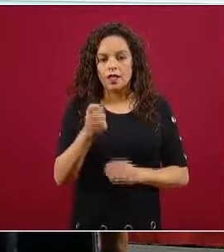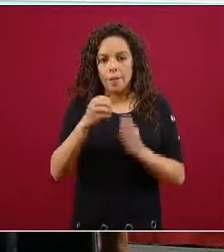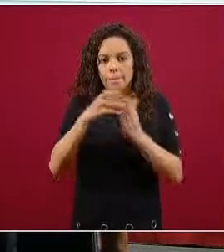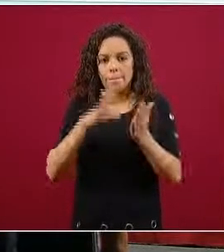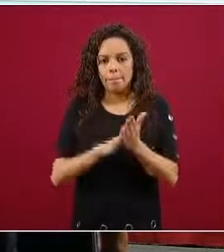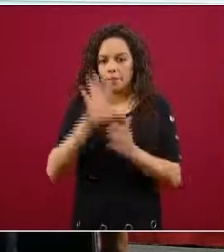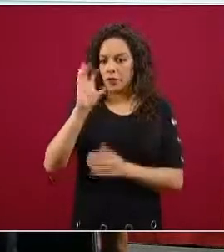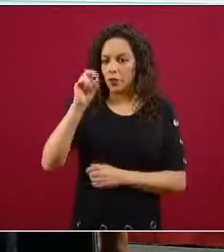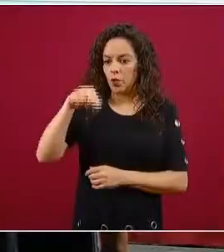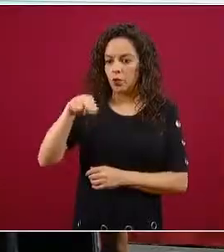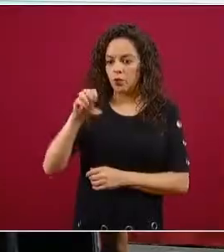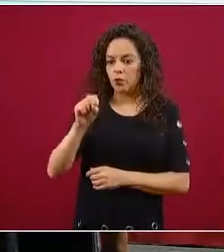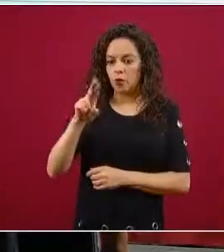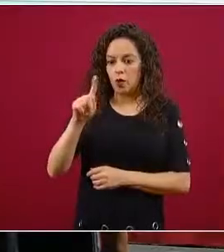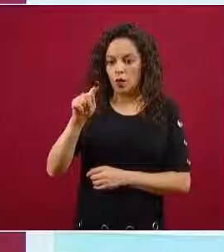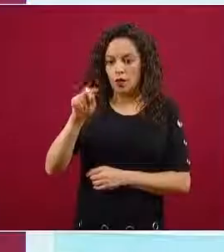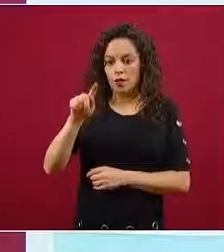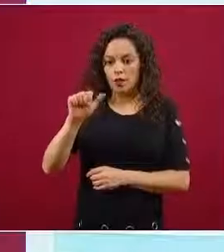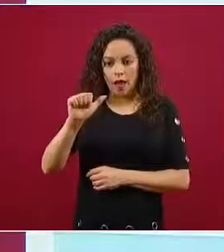las mismas.